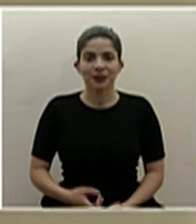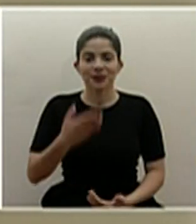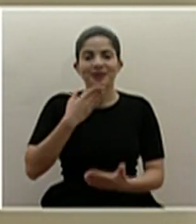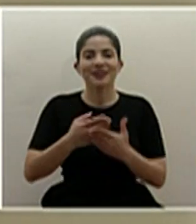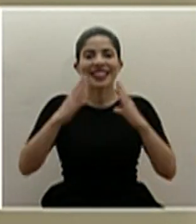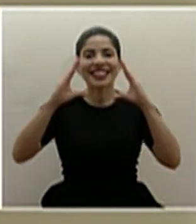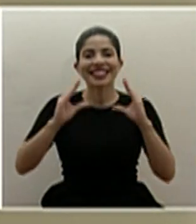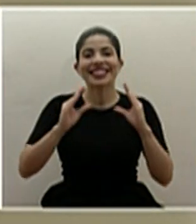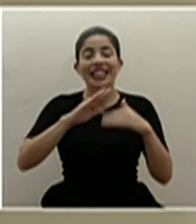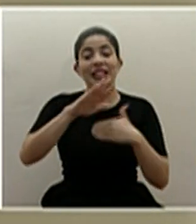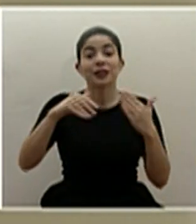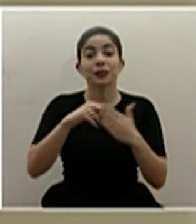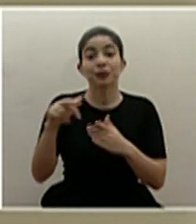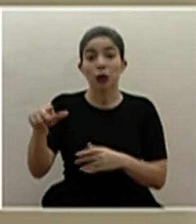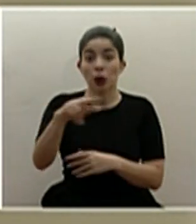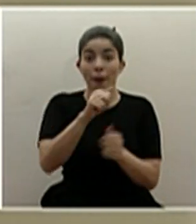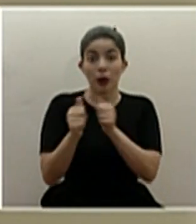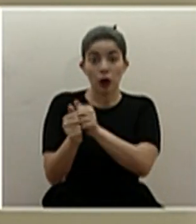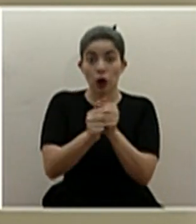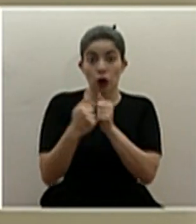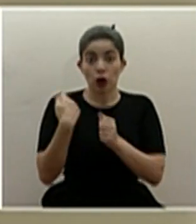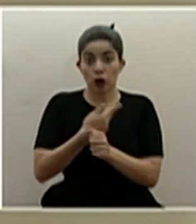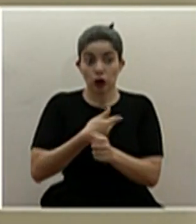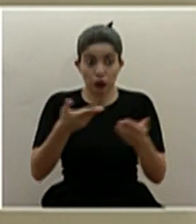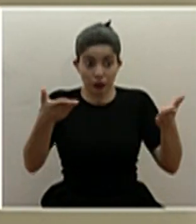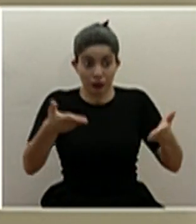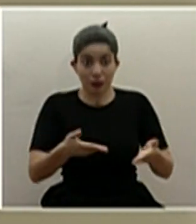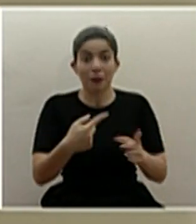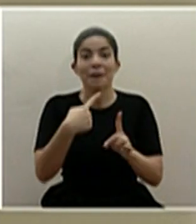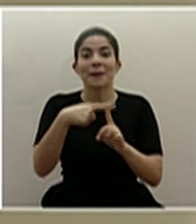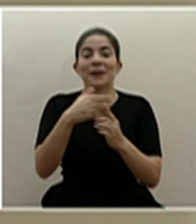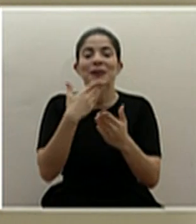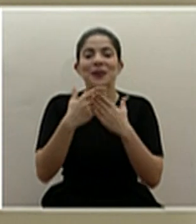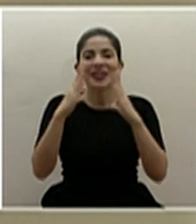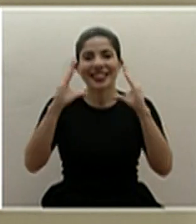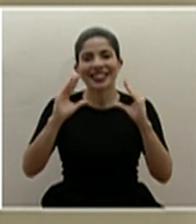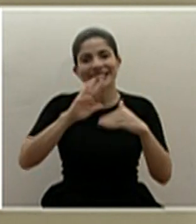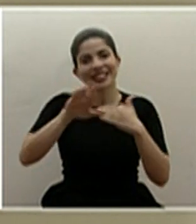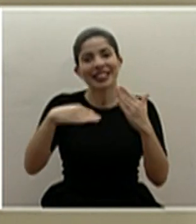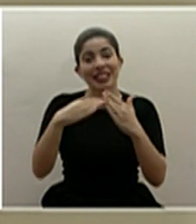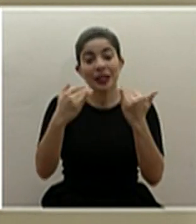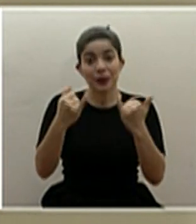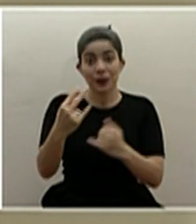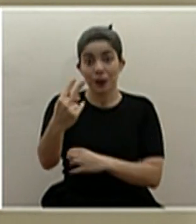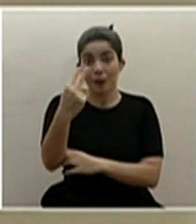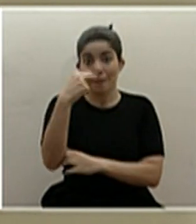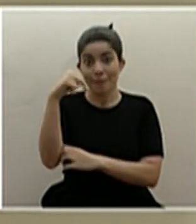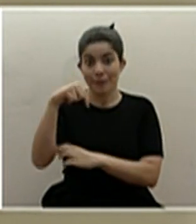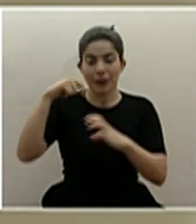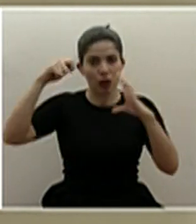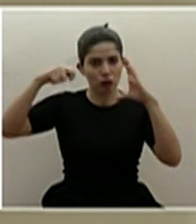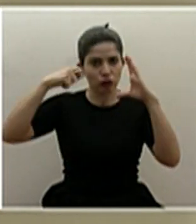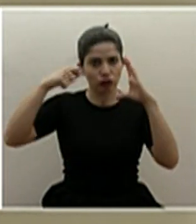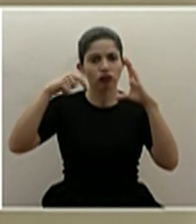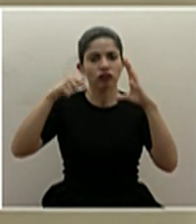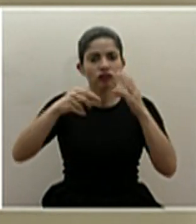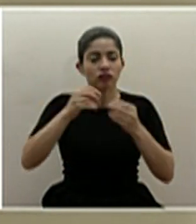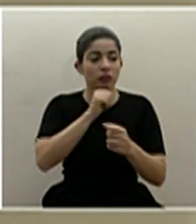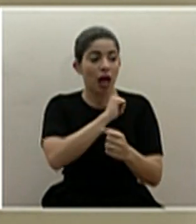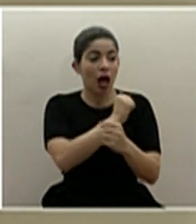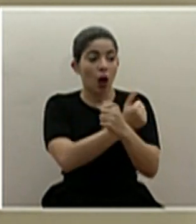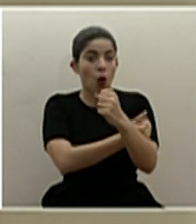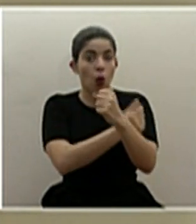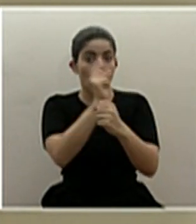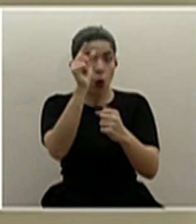Muy buenas tardes a los colegas que nos acompañan de manera presencial y muy buenas tardes a quienes nos sintonizan en esta transmisión en donde las